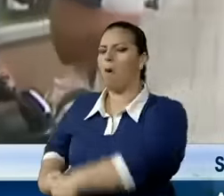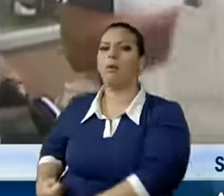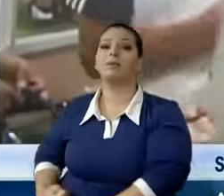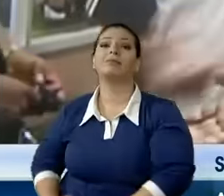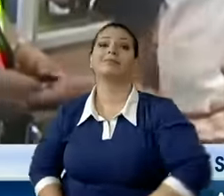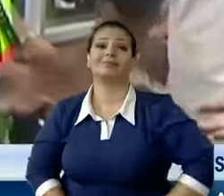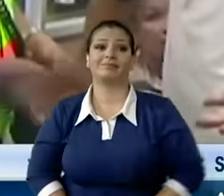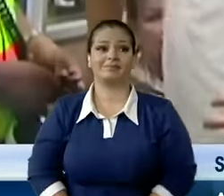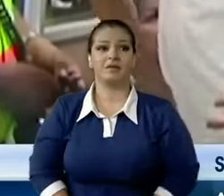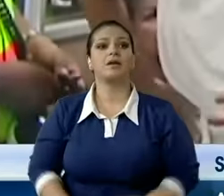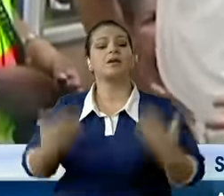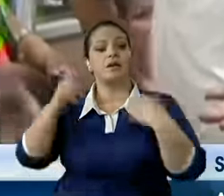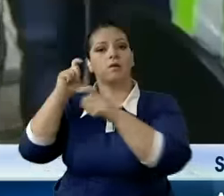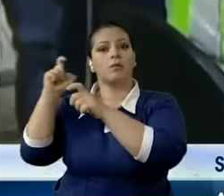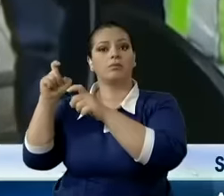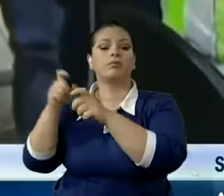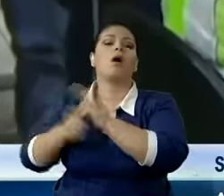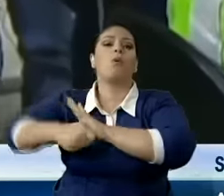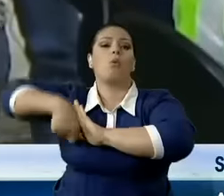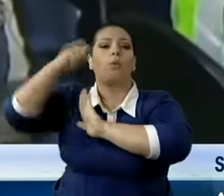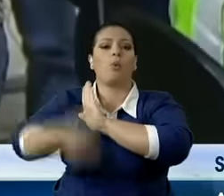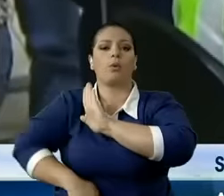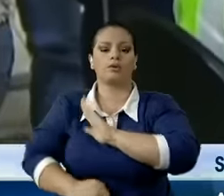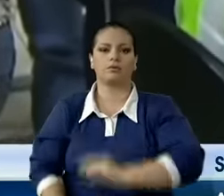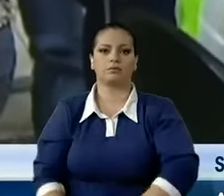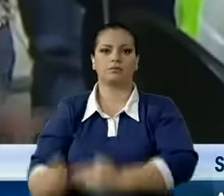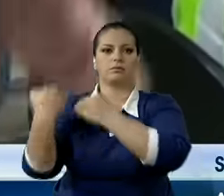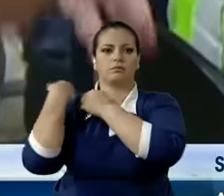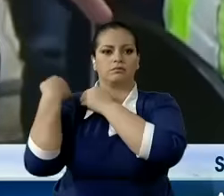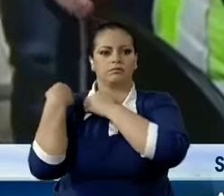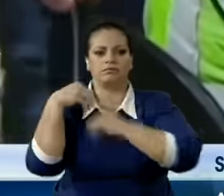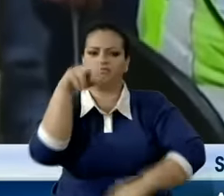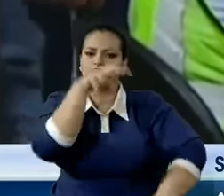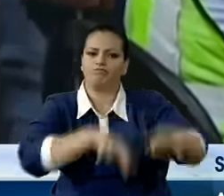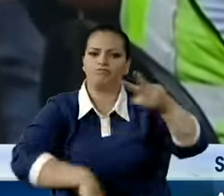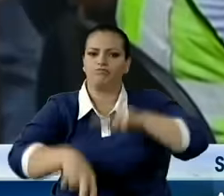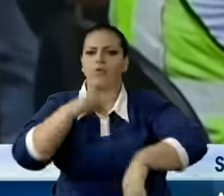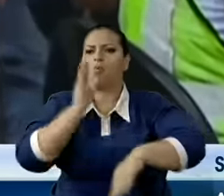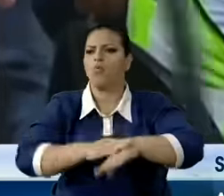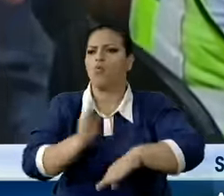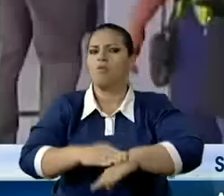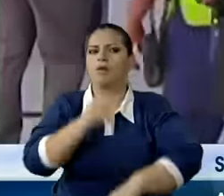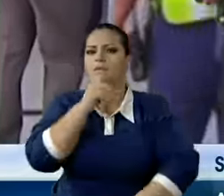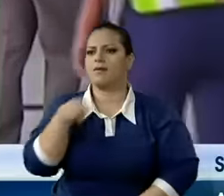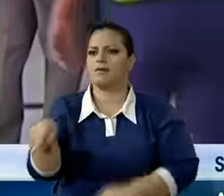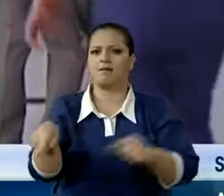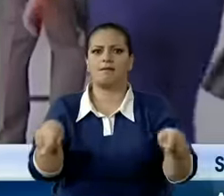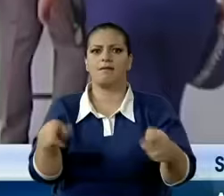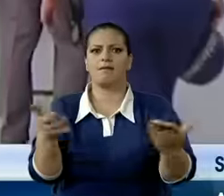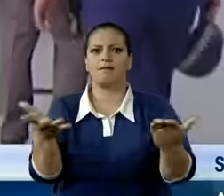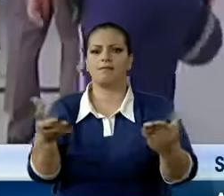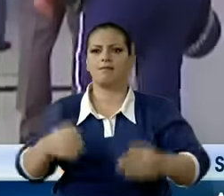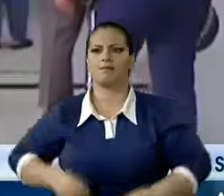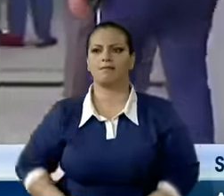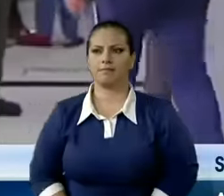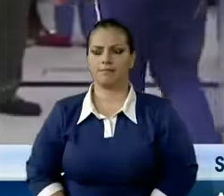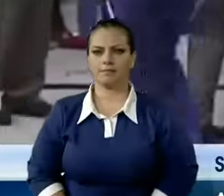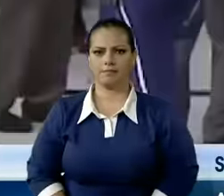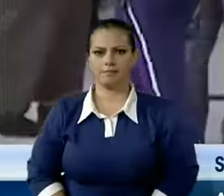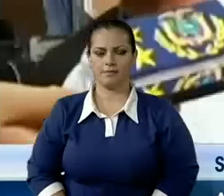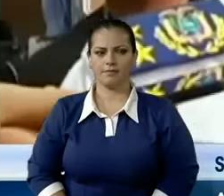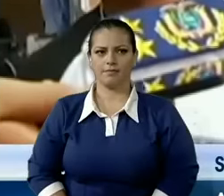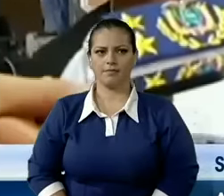elementos para deducir quién es el culpable, quién pegó a quién. La ATM investiga las actuaciones de ambos agentes. Si el